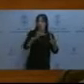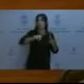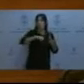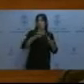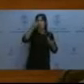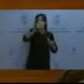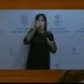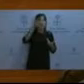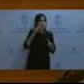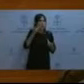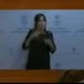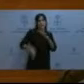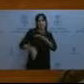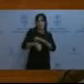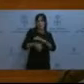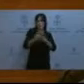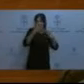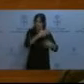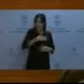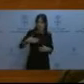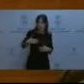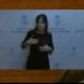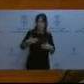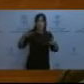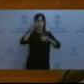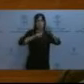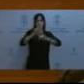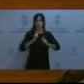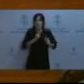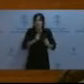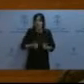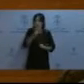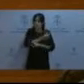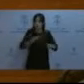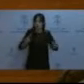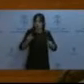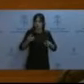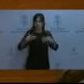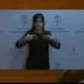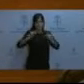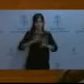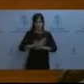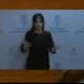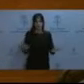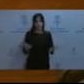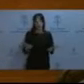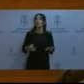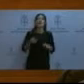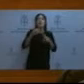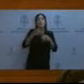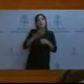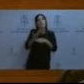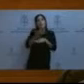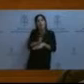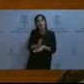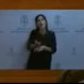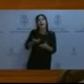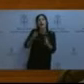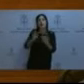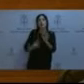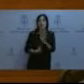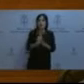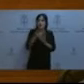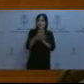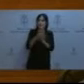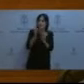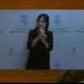en él. No nos pongan más trabas. Cierro comillas. Poner en marcha esta moción se entiende como un ejercicio responsable y el